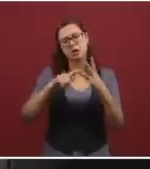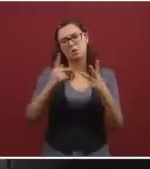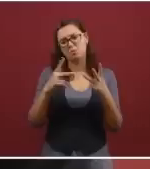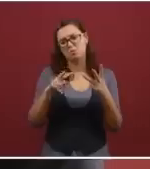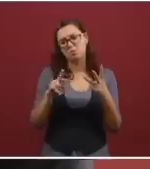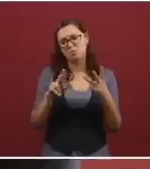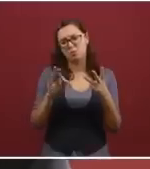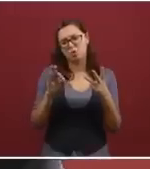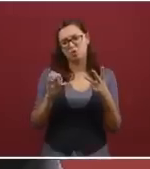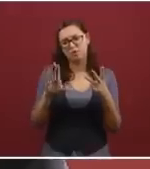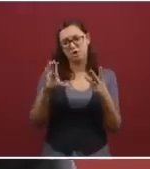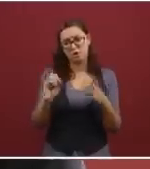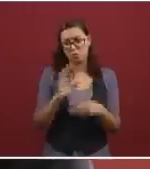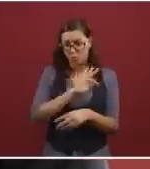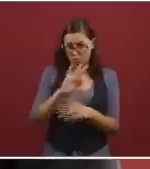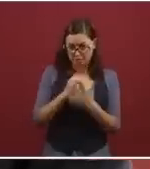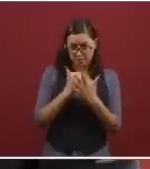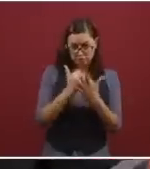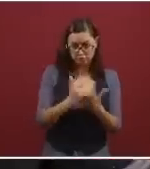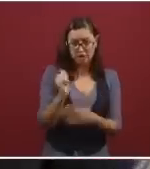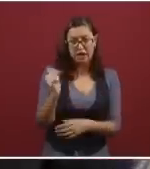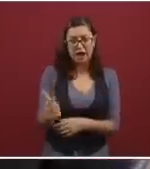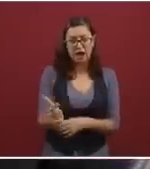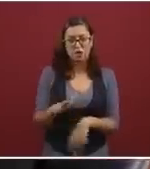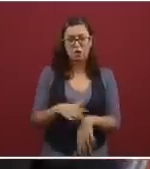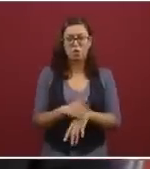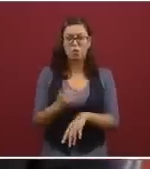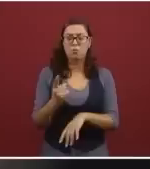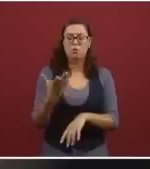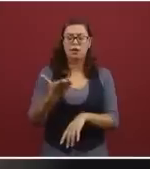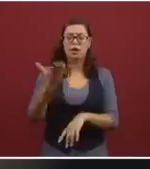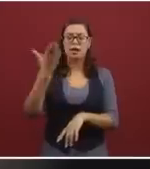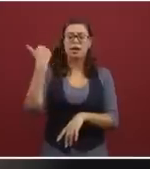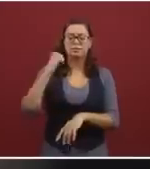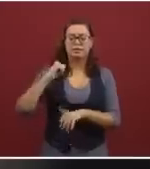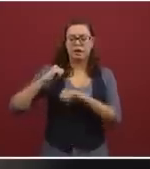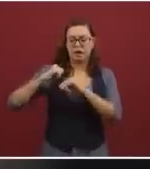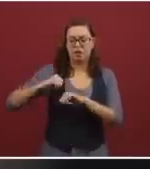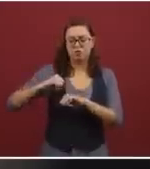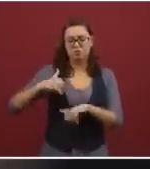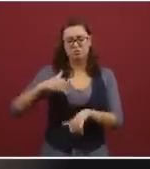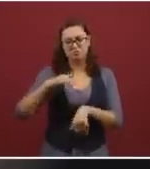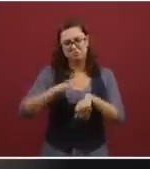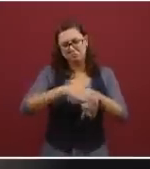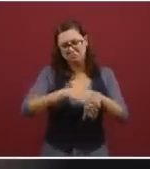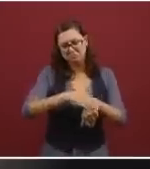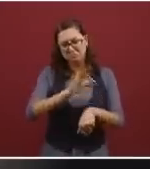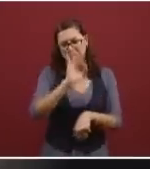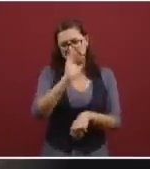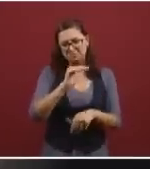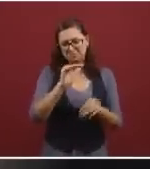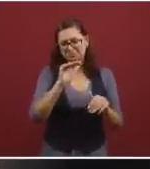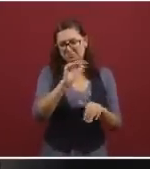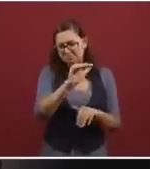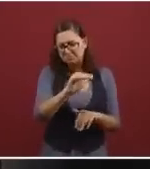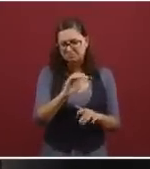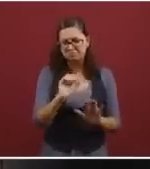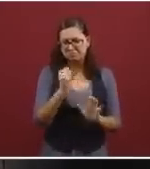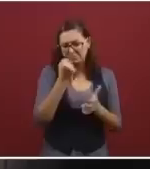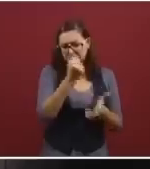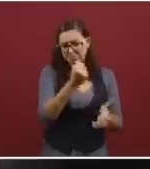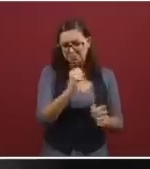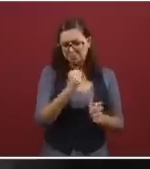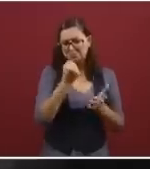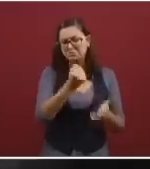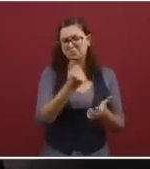pudieran hacer algo al respecto. Porque cuando estaban los anteriores delegados, pues siempre les daban su dinero y pues el agua está